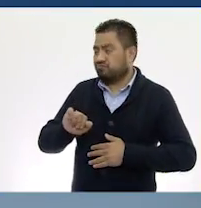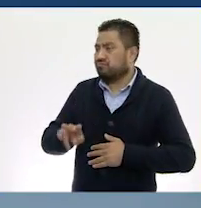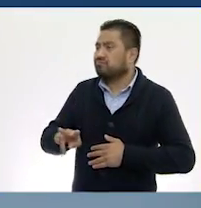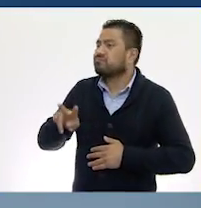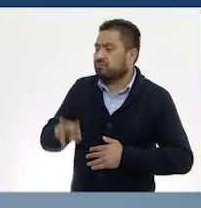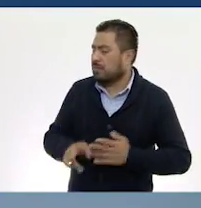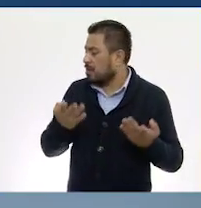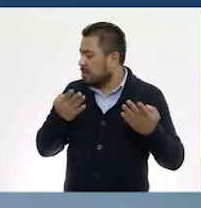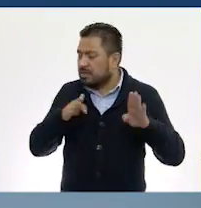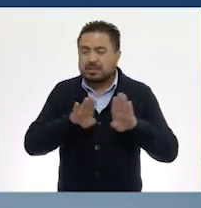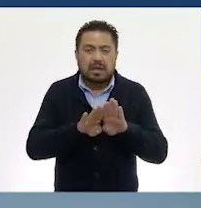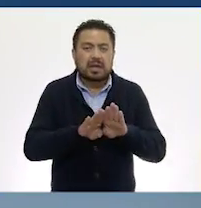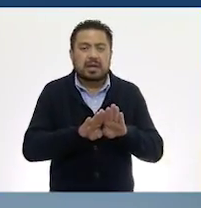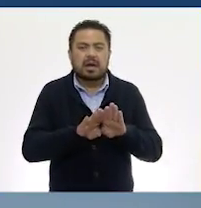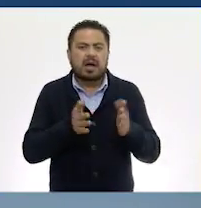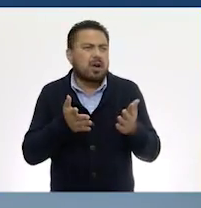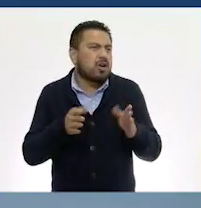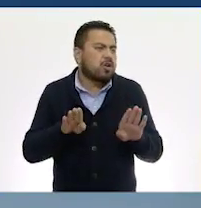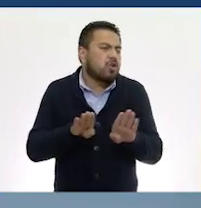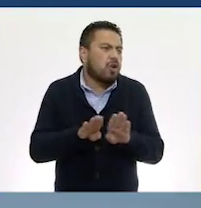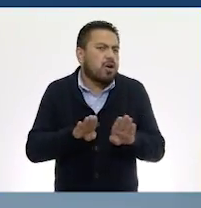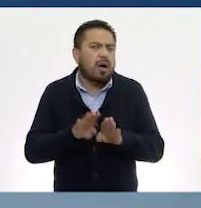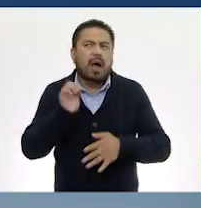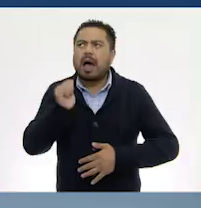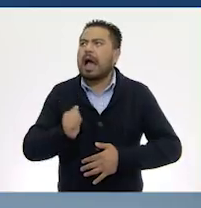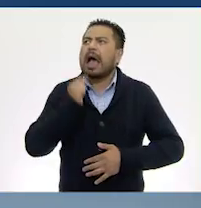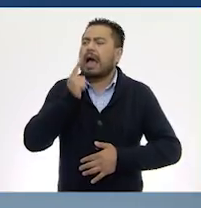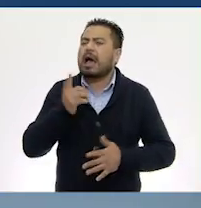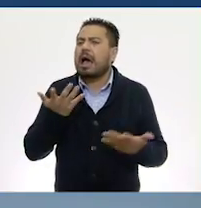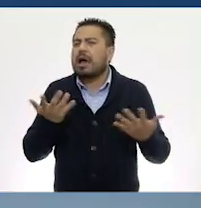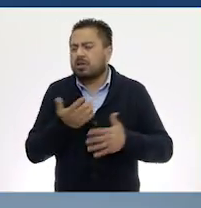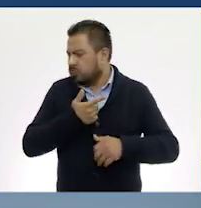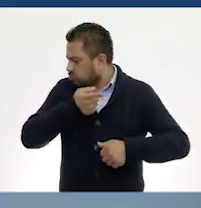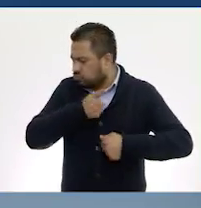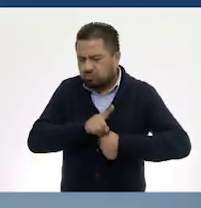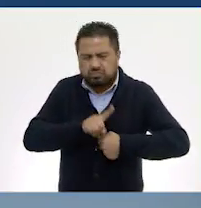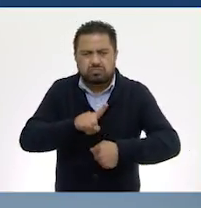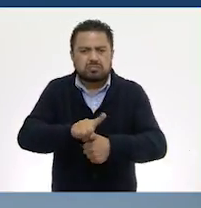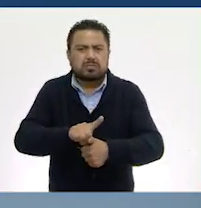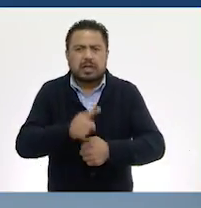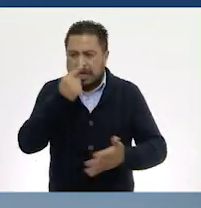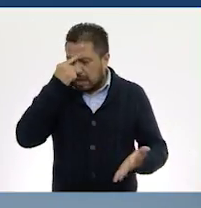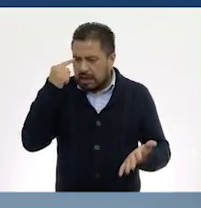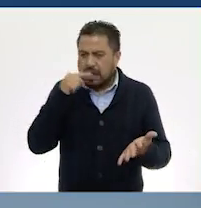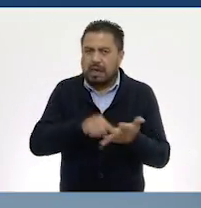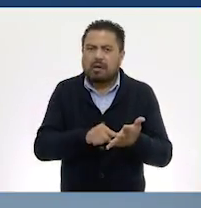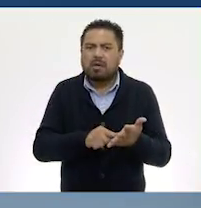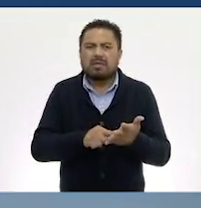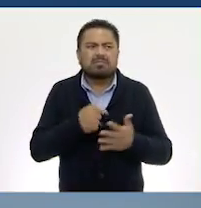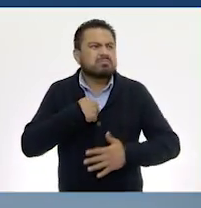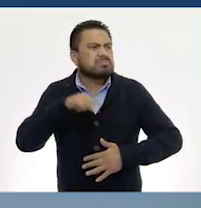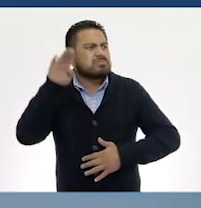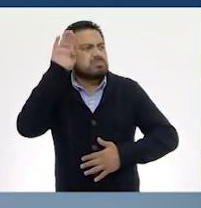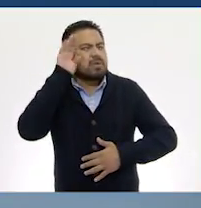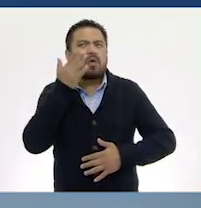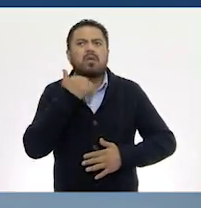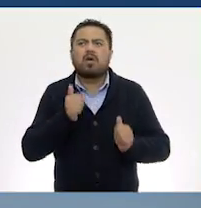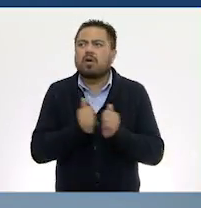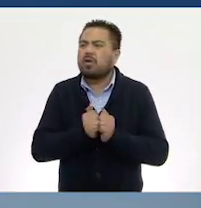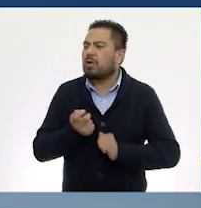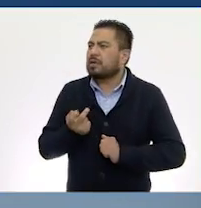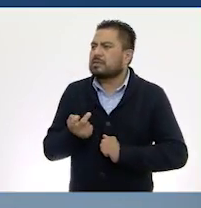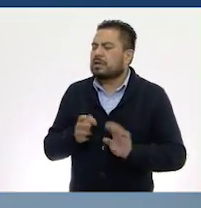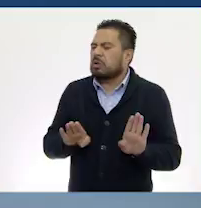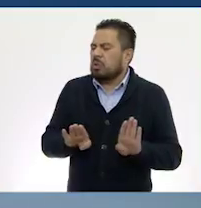maestro, están cerradas. Y como es algo que hago todos los días, creo que ni había pensado en ello.